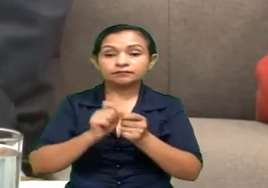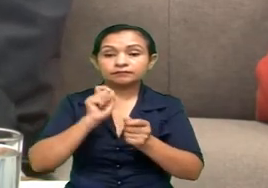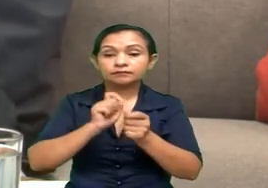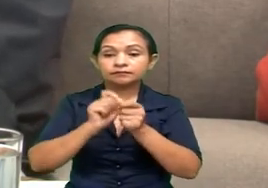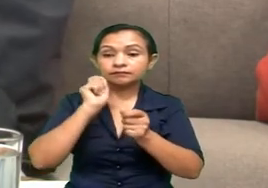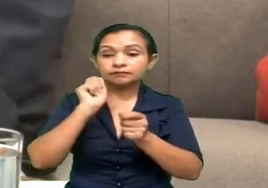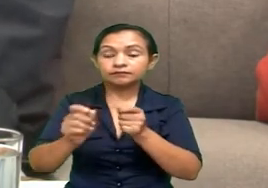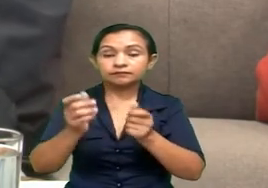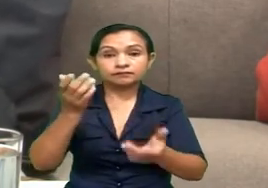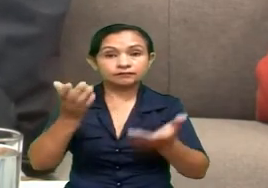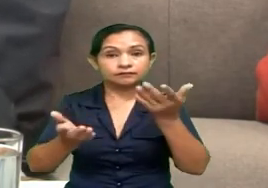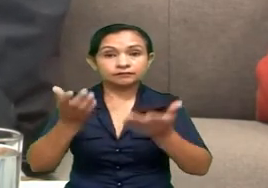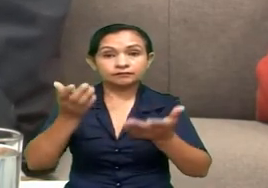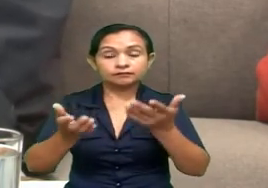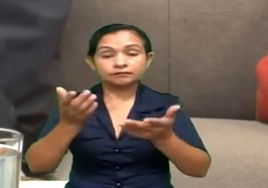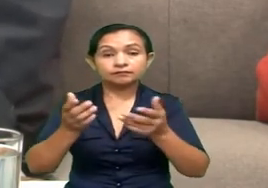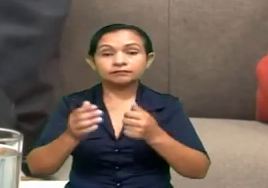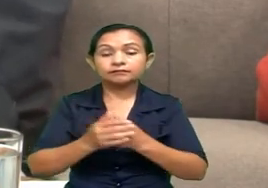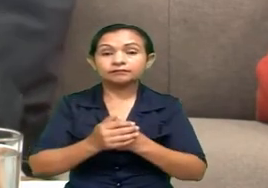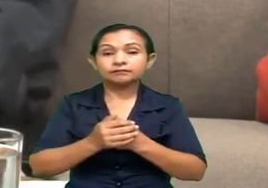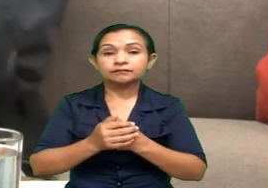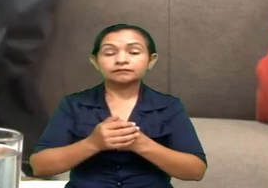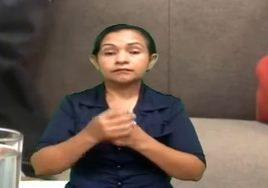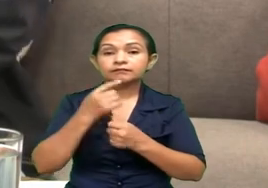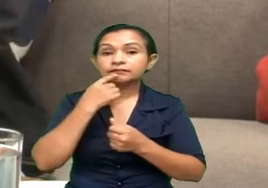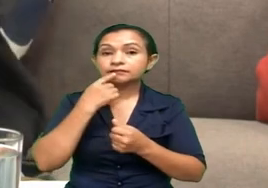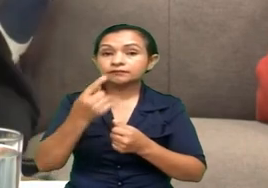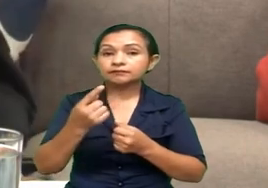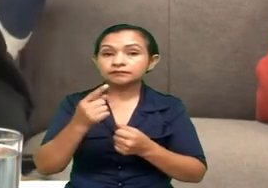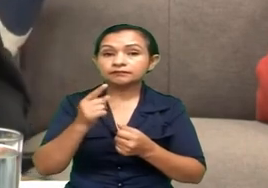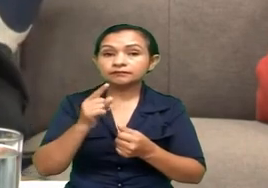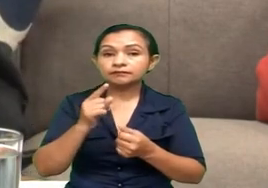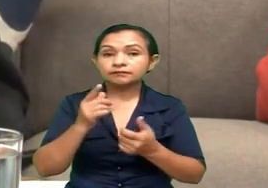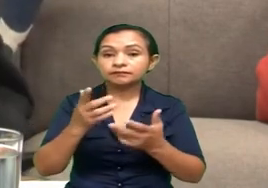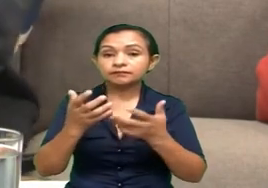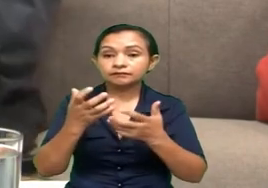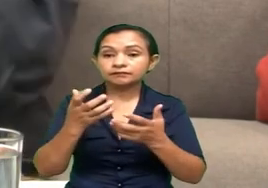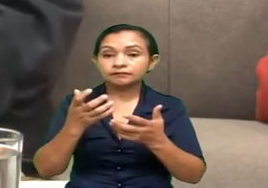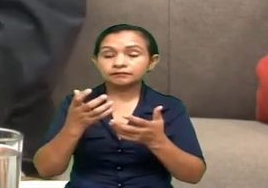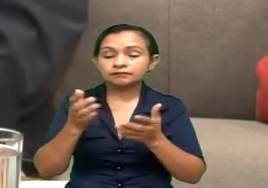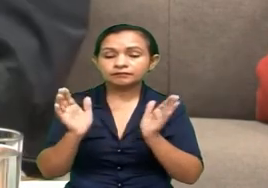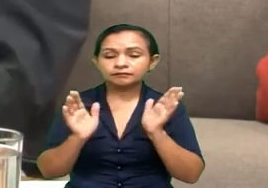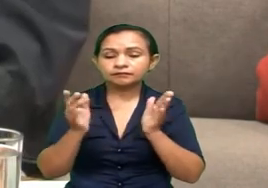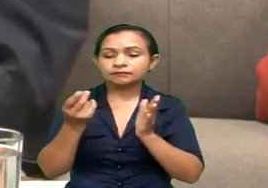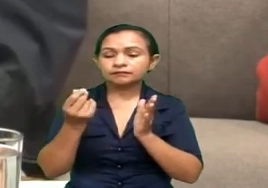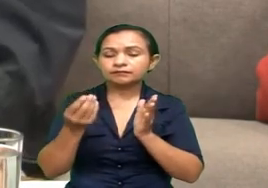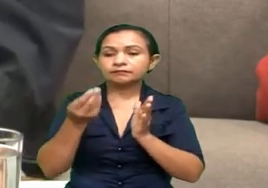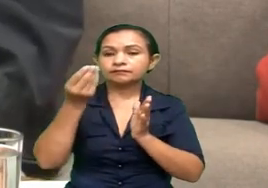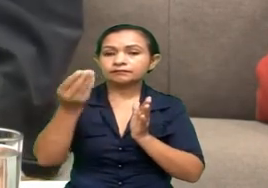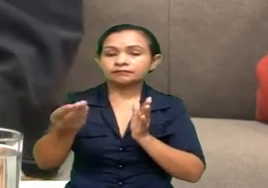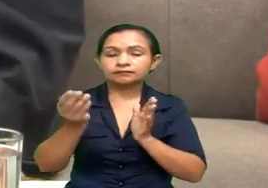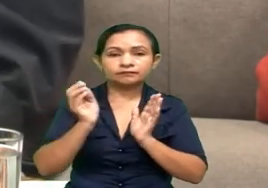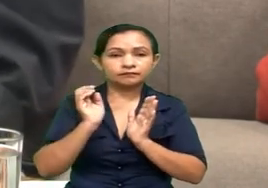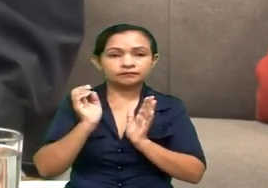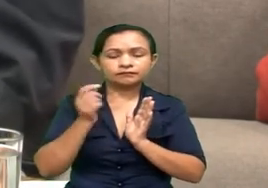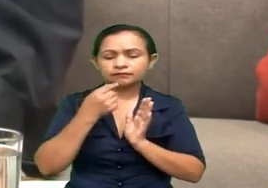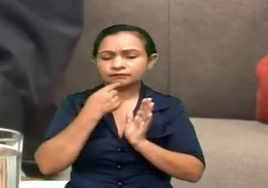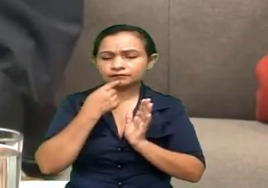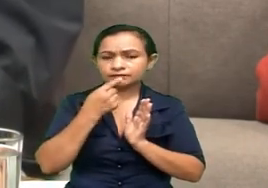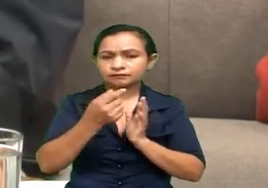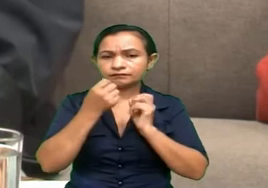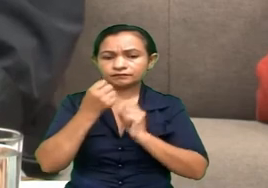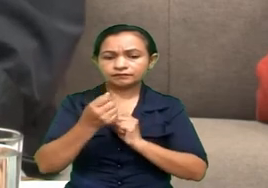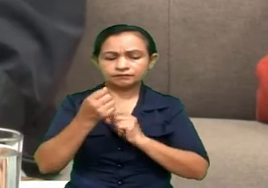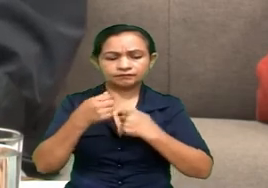casa y derrotaron a los filibusteros, le quisieron dar premio en efectivo. Y entonces él dijo,